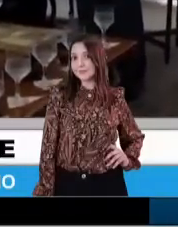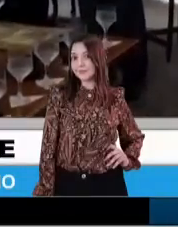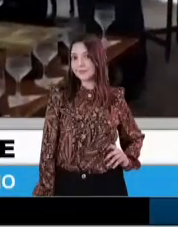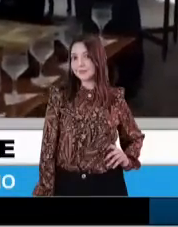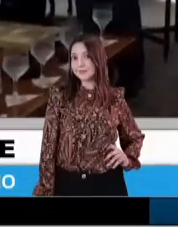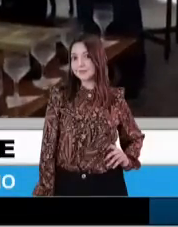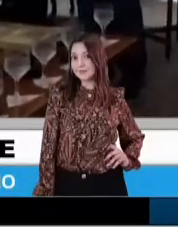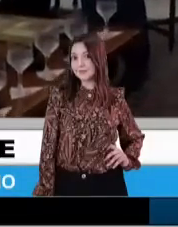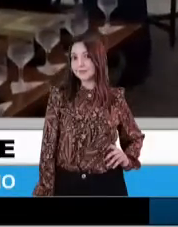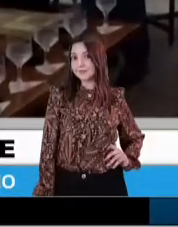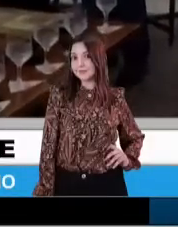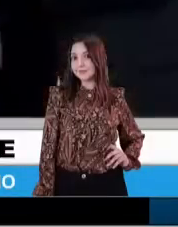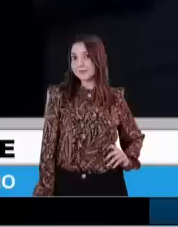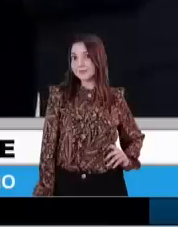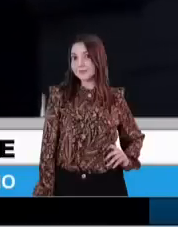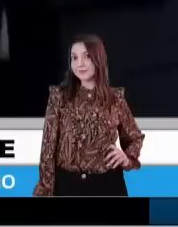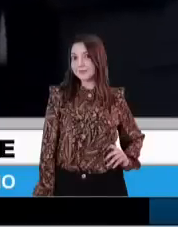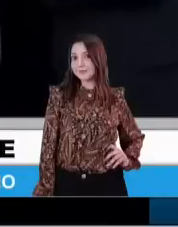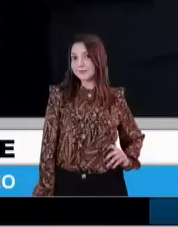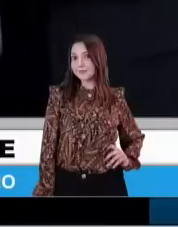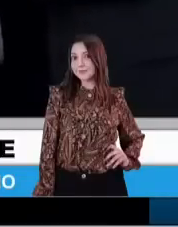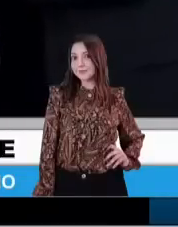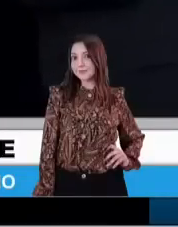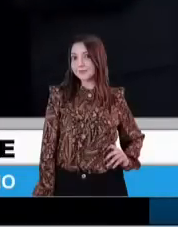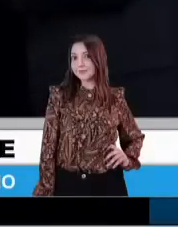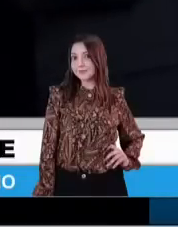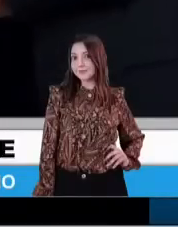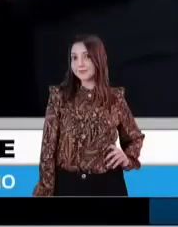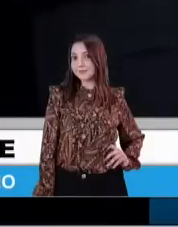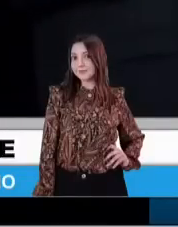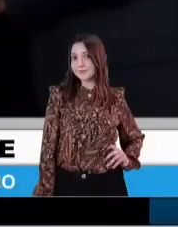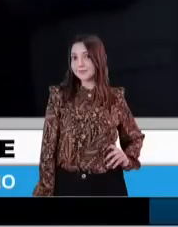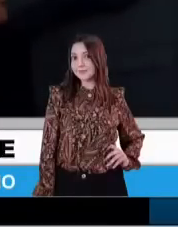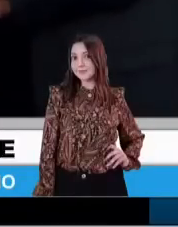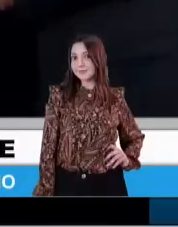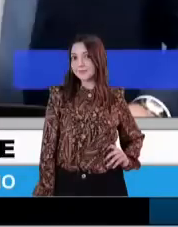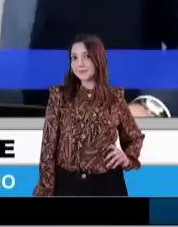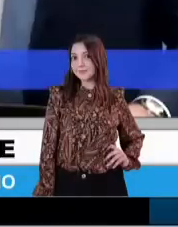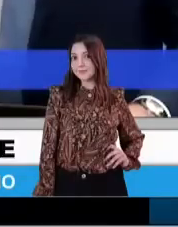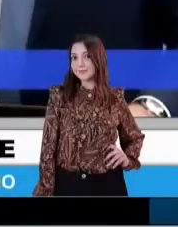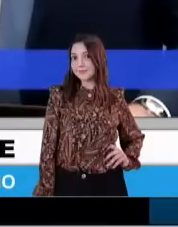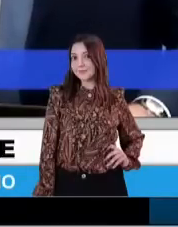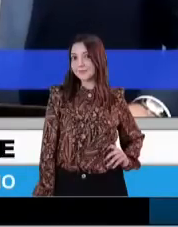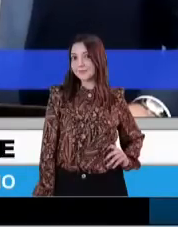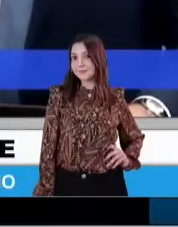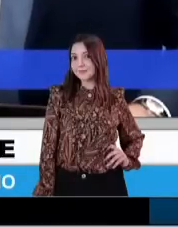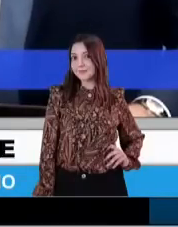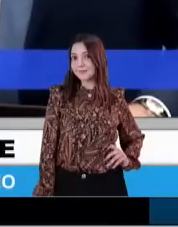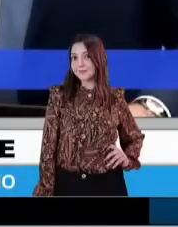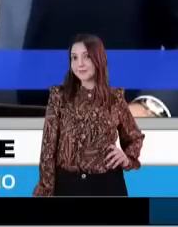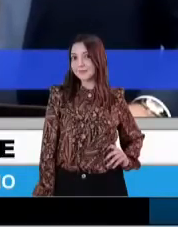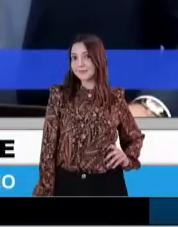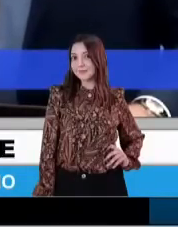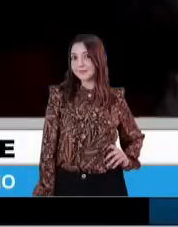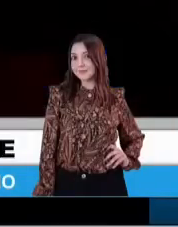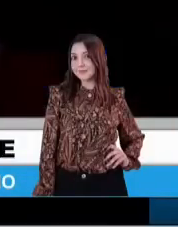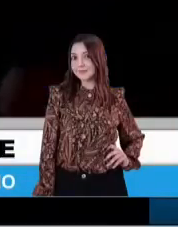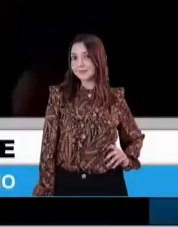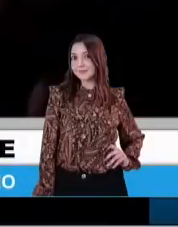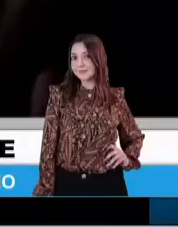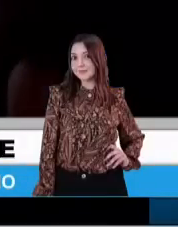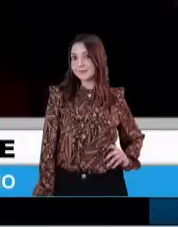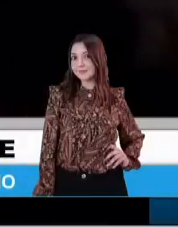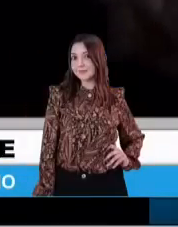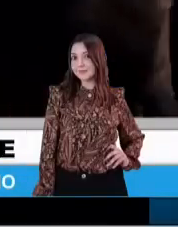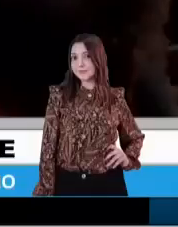Chile lo hizo, por lo tanto también hay que habrá que, me imagino yo, hacer una revisión respecto de todos esos dichos y cuál va a